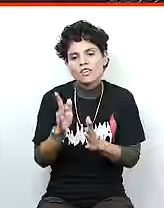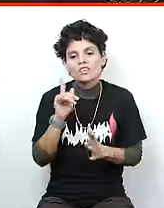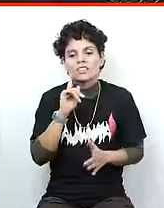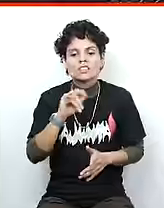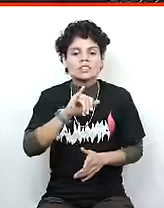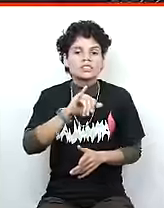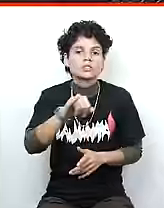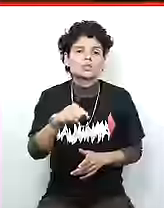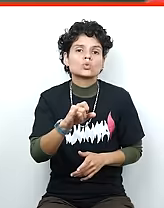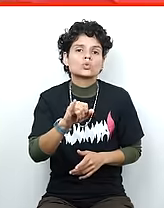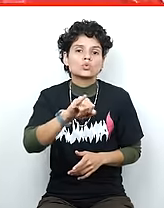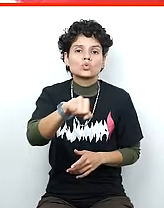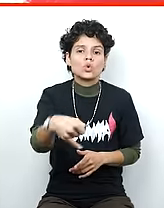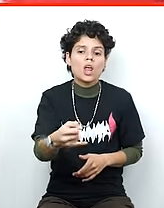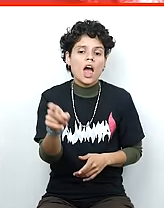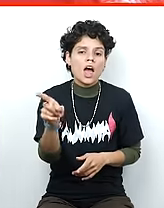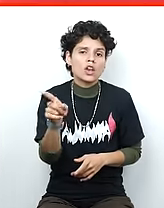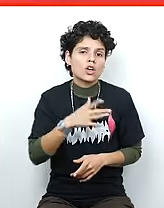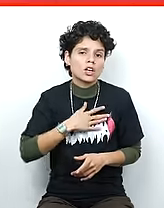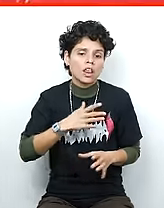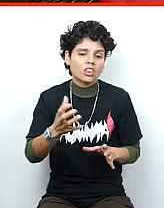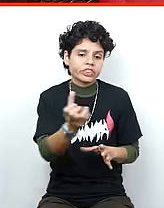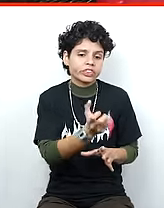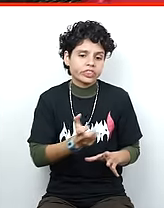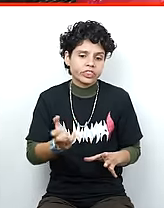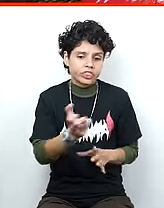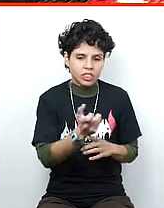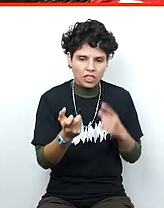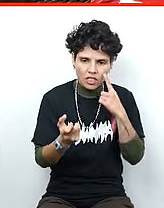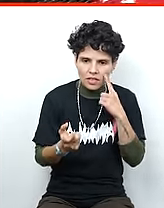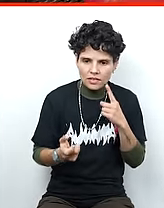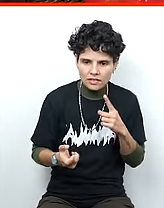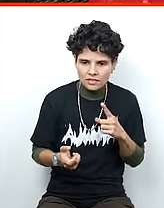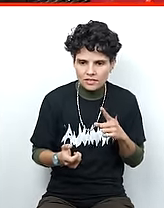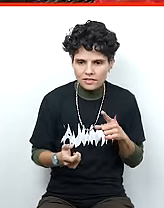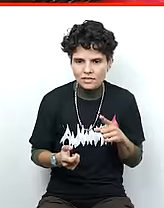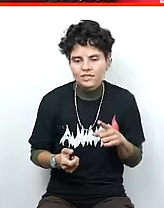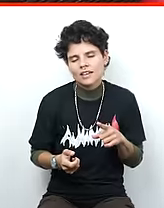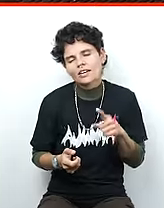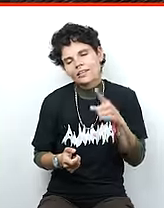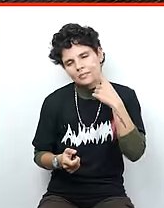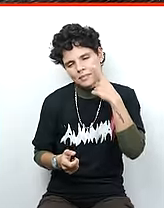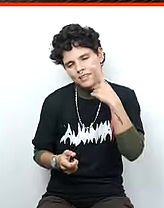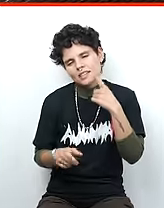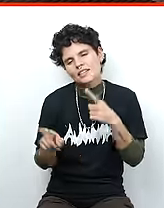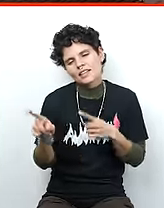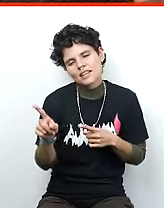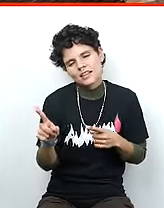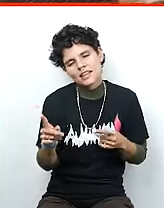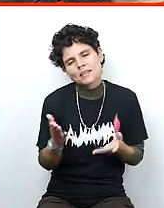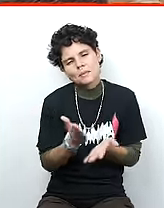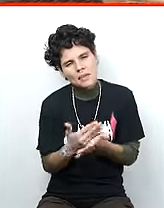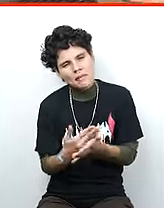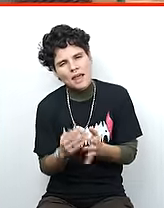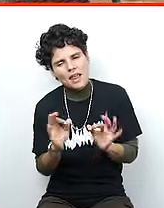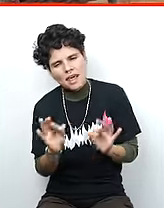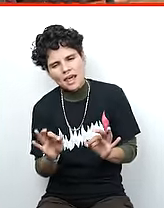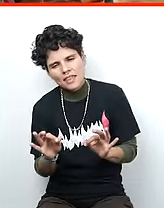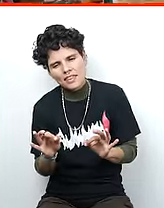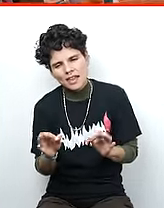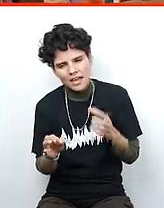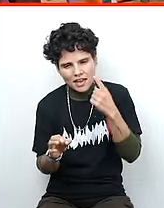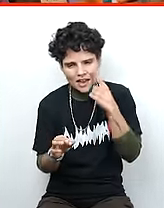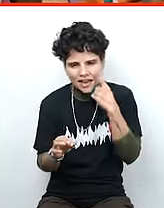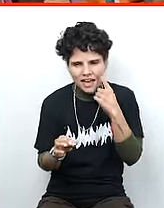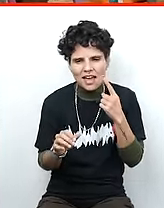plato? Oye, aquí le meto la nigre. No. Julio. Vamos, oh, la tenía que estar preparado.